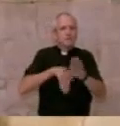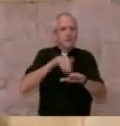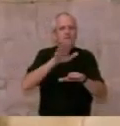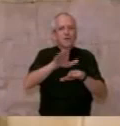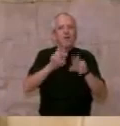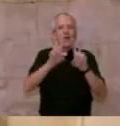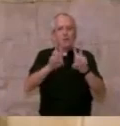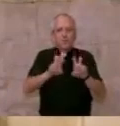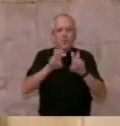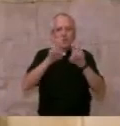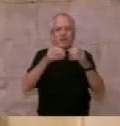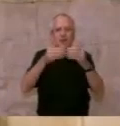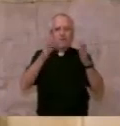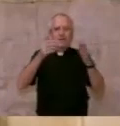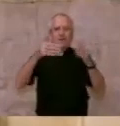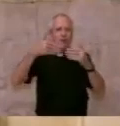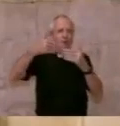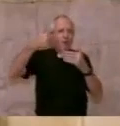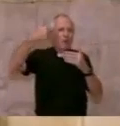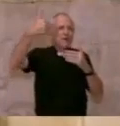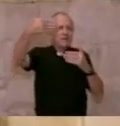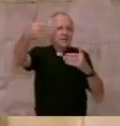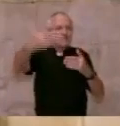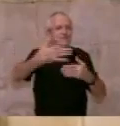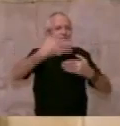nueva y abrir horizontes,